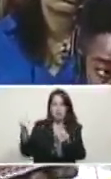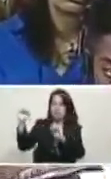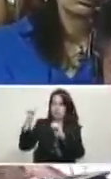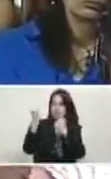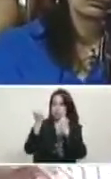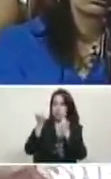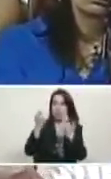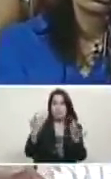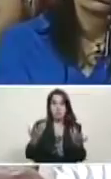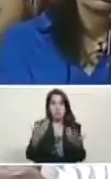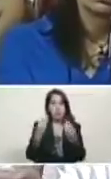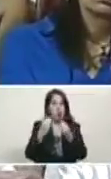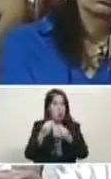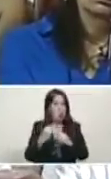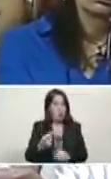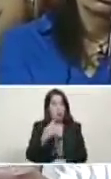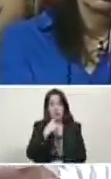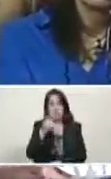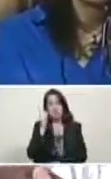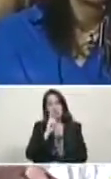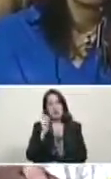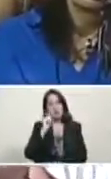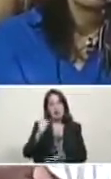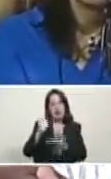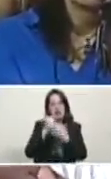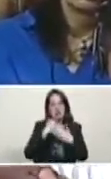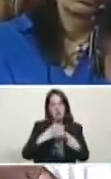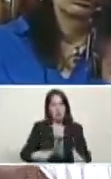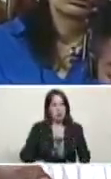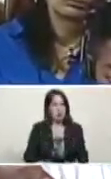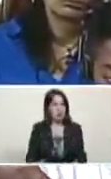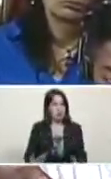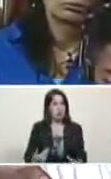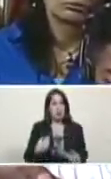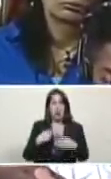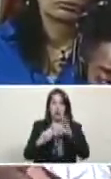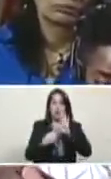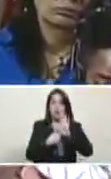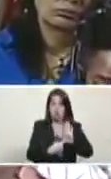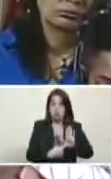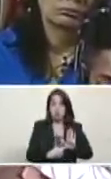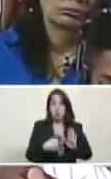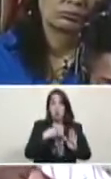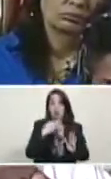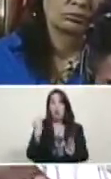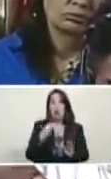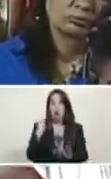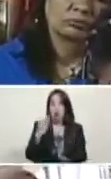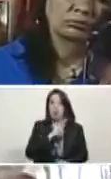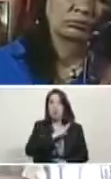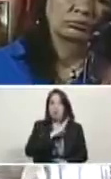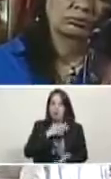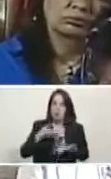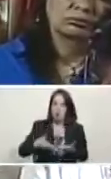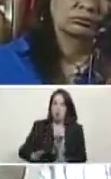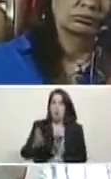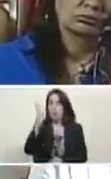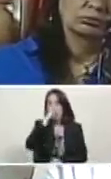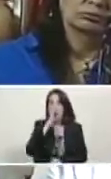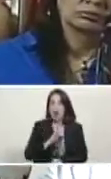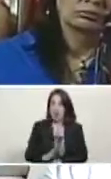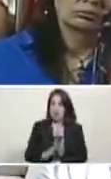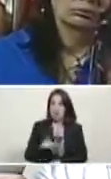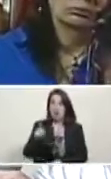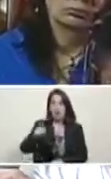pasa esa farsa de la ayuda humanitaria y le hablo también como un joven de brasil porque si la diplomacia